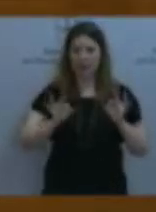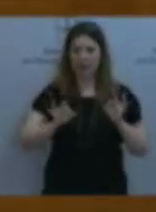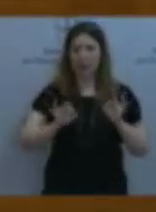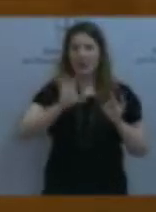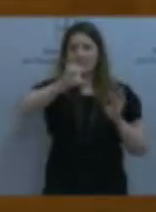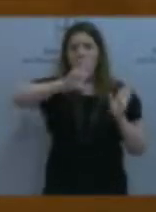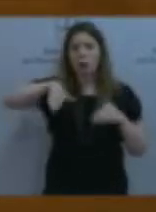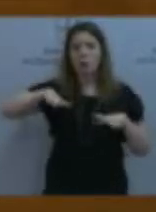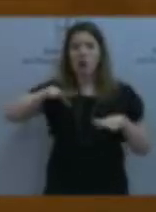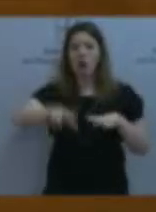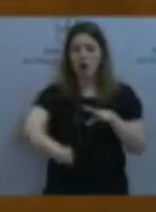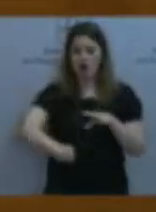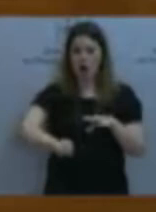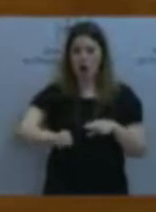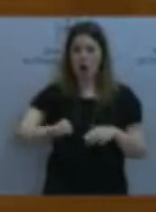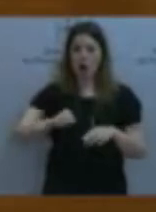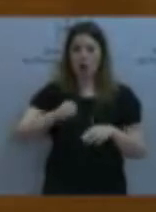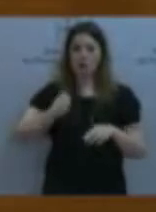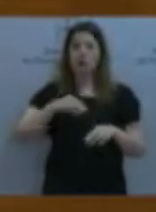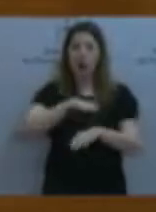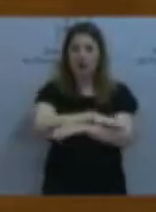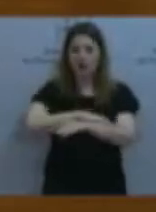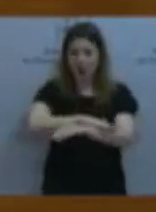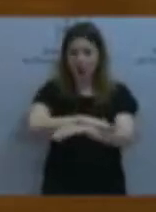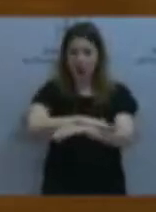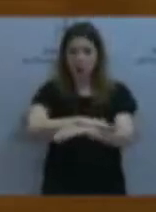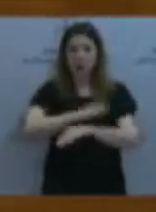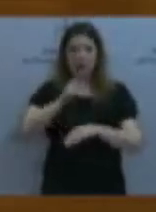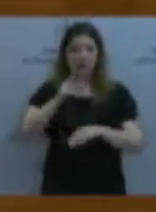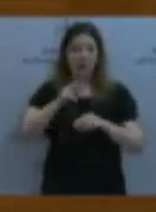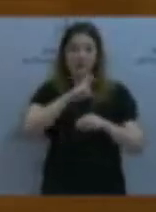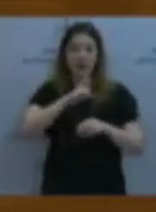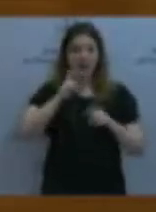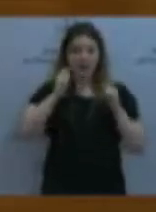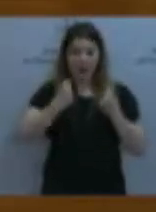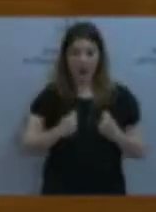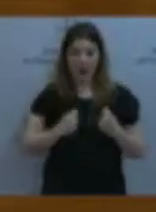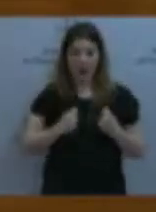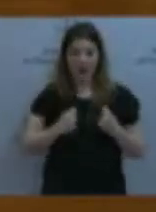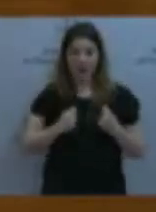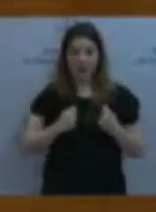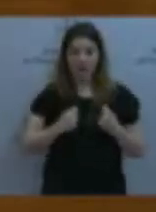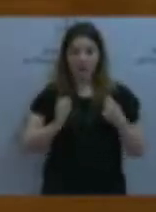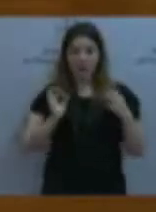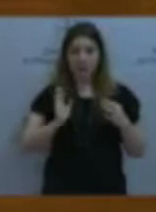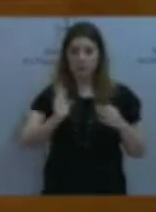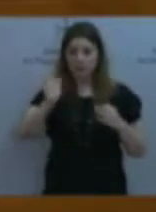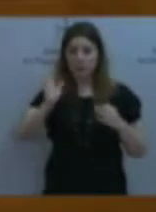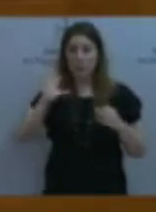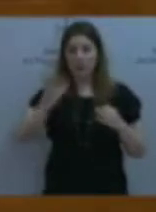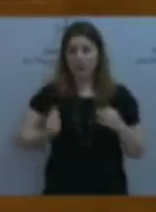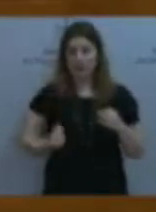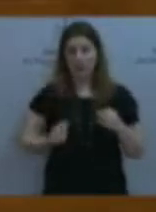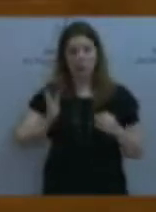Israel. El Estado de Israel, que desguazó el Estado palestino y que masacra a la población palestina con la complacencia de